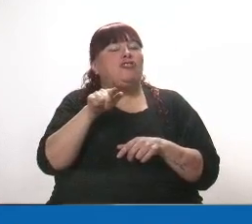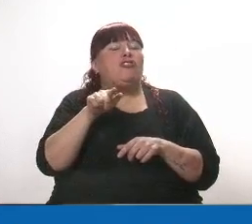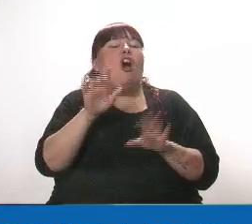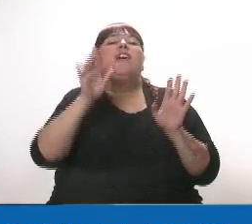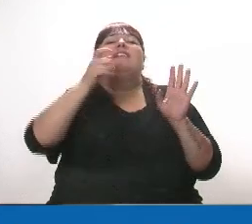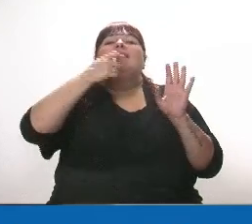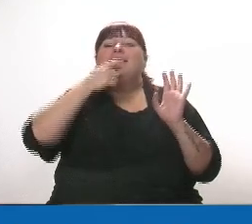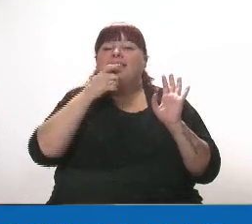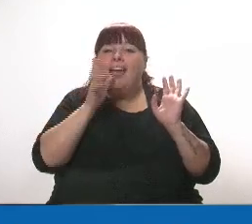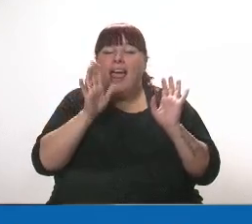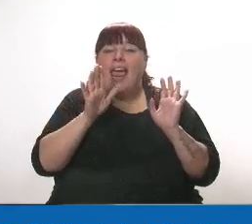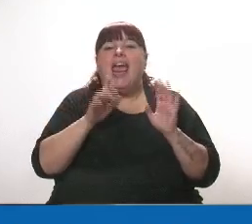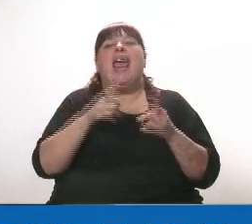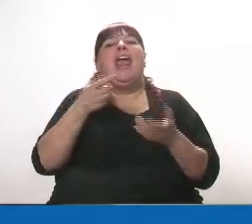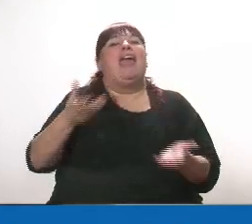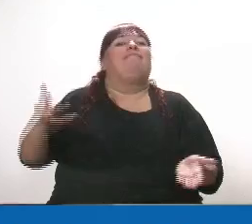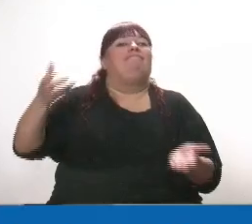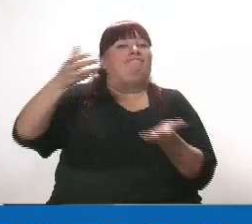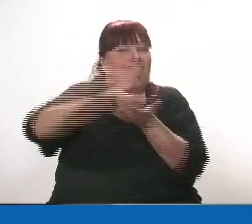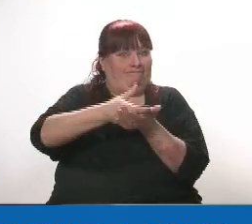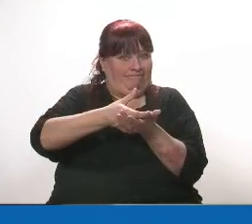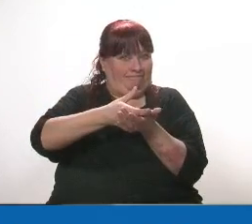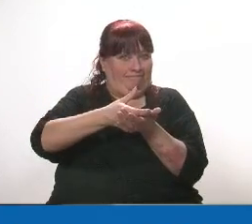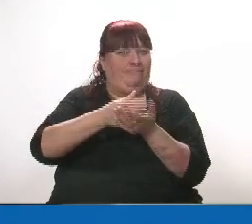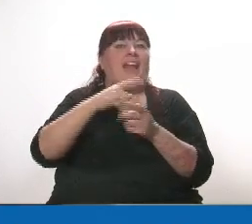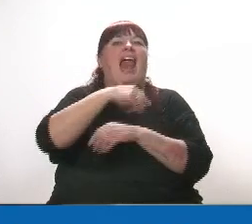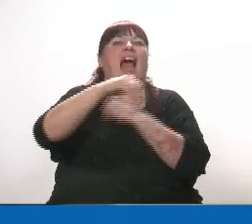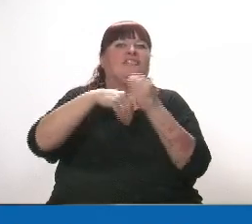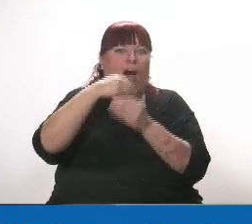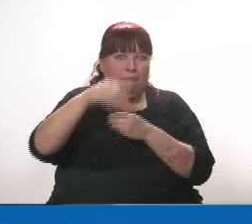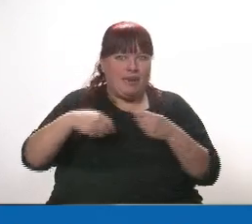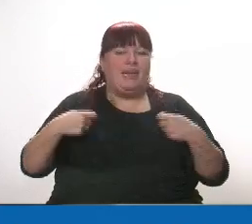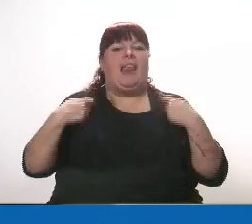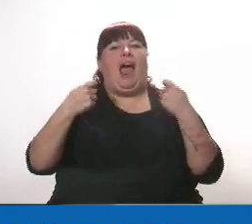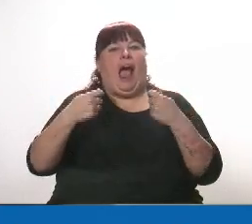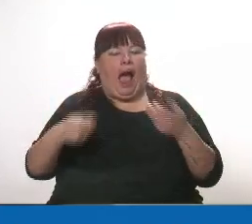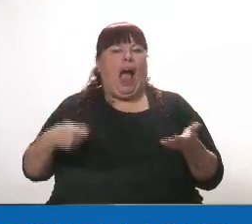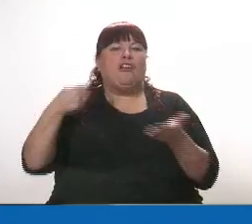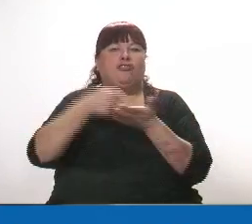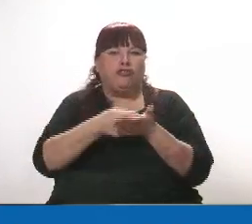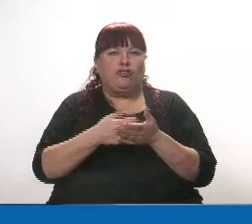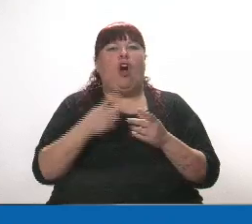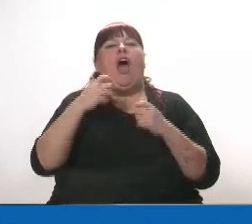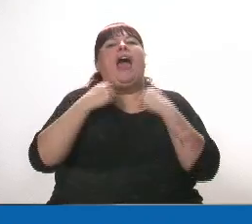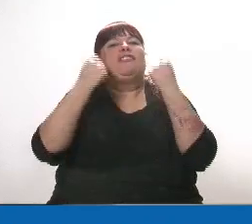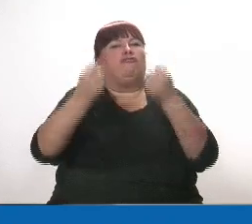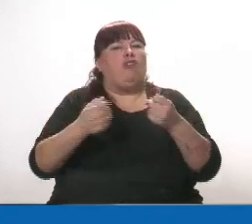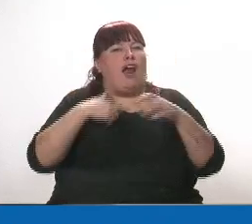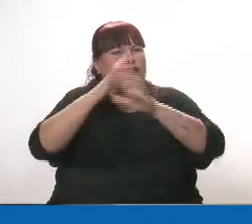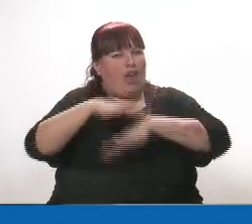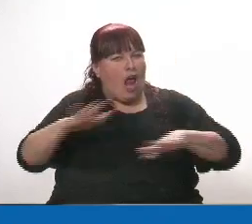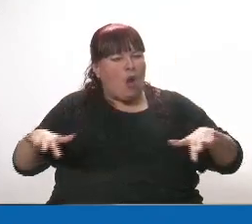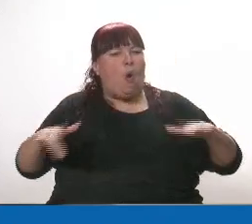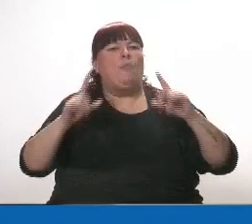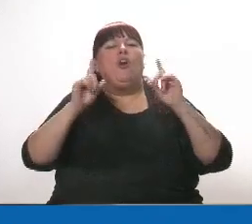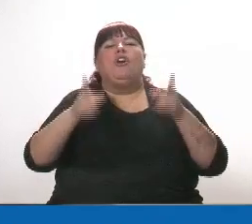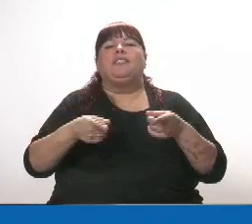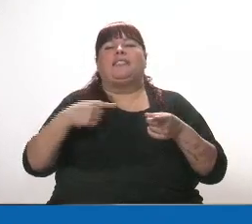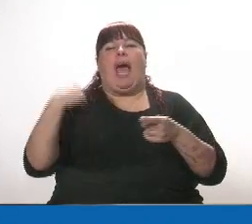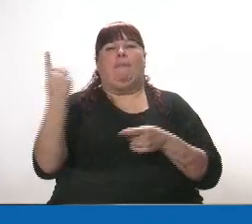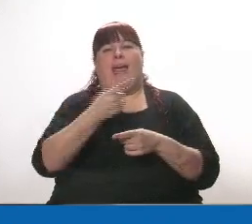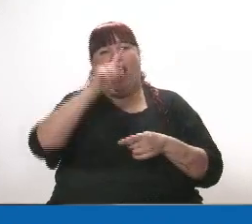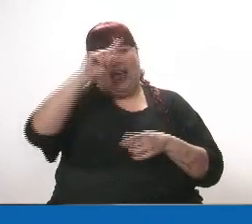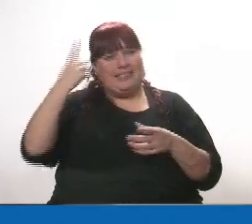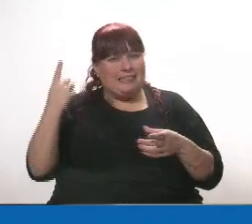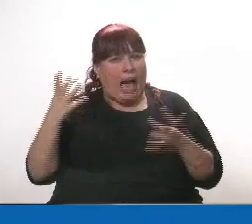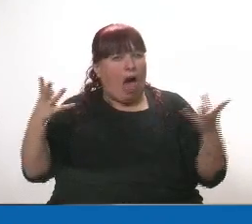tanto y en cuanto esa inversión que hacen las familias esa inversión que hacen los estudiantes Y esa inversión que hacemos desde